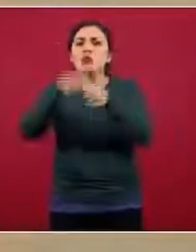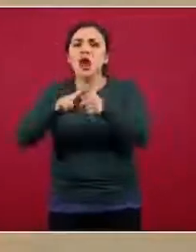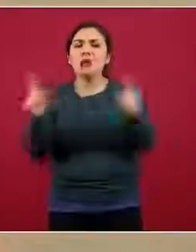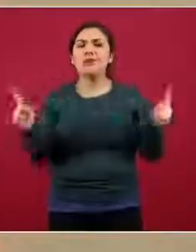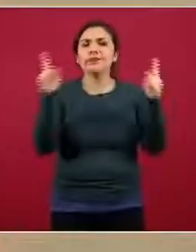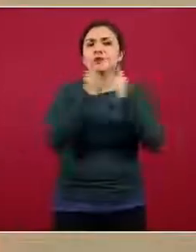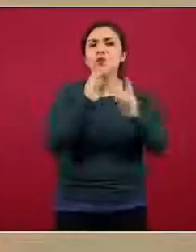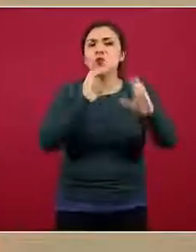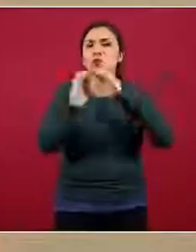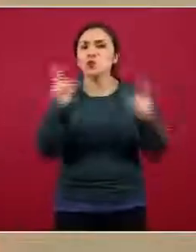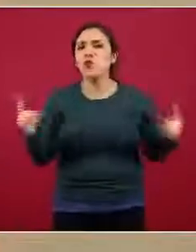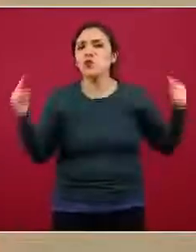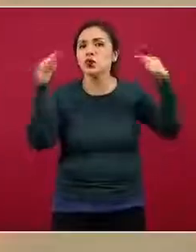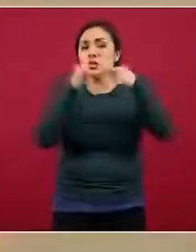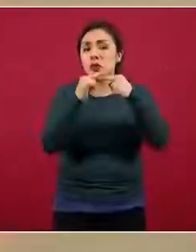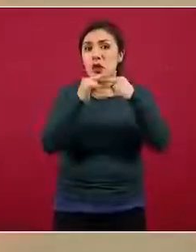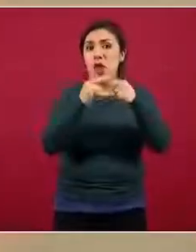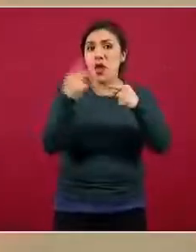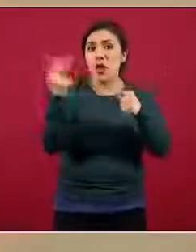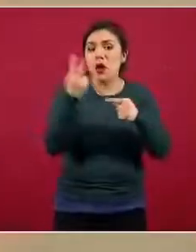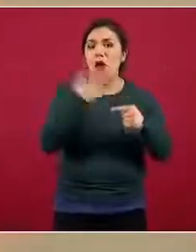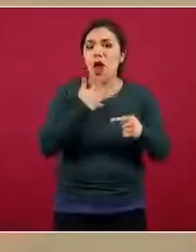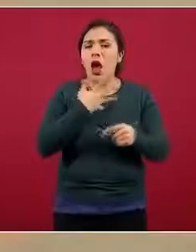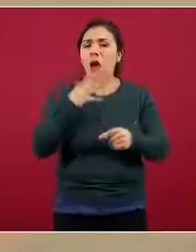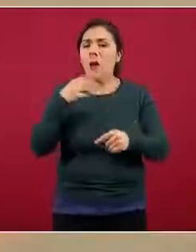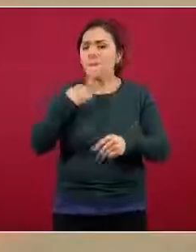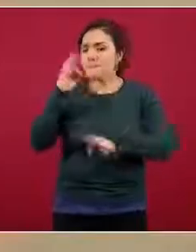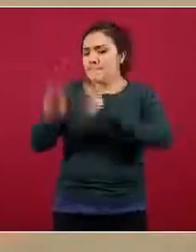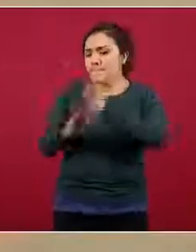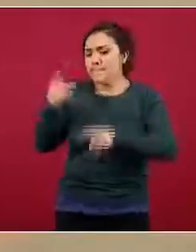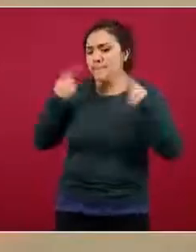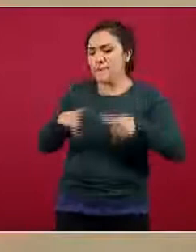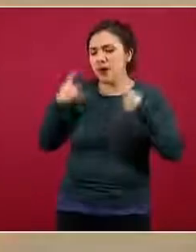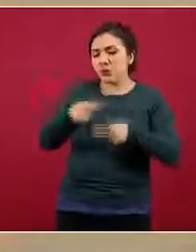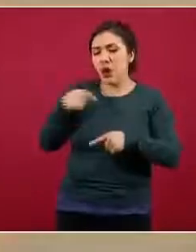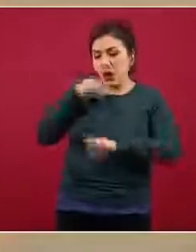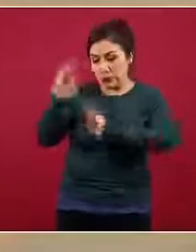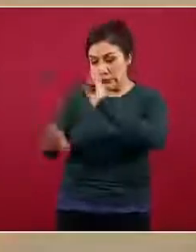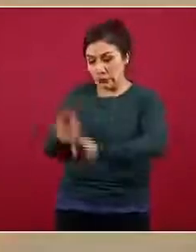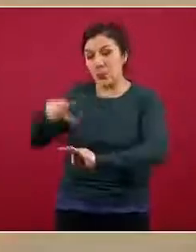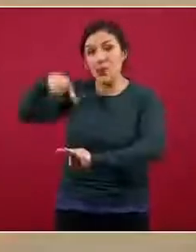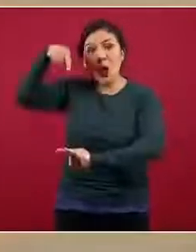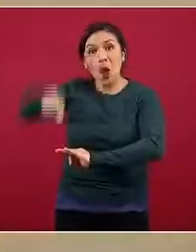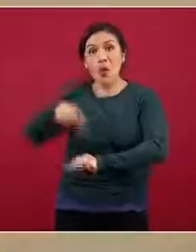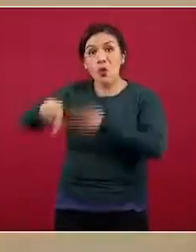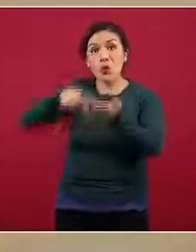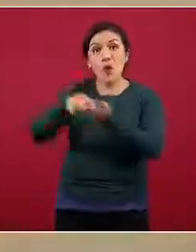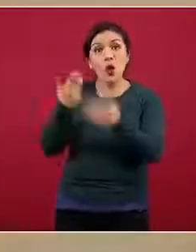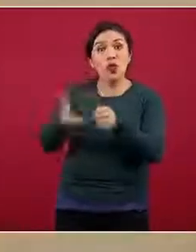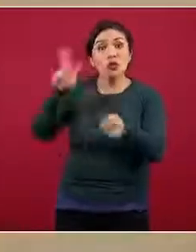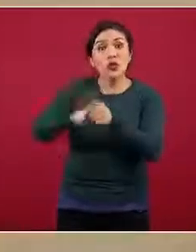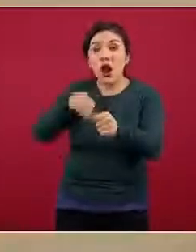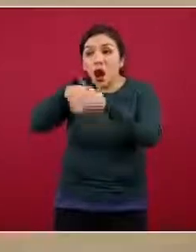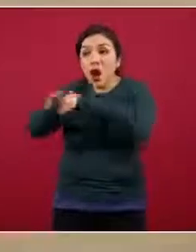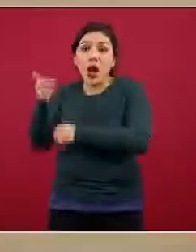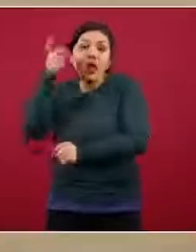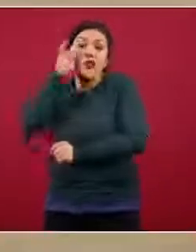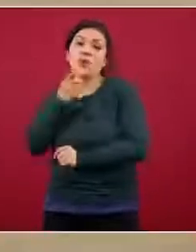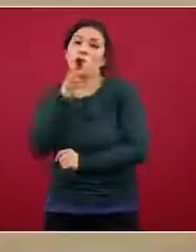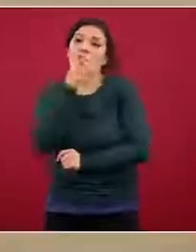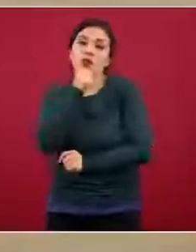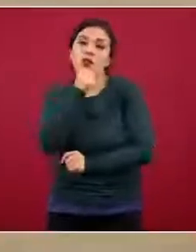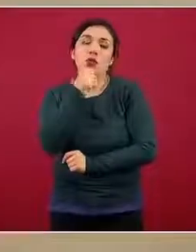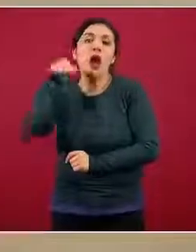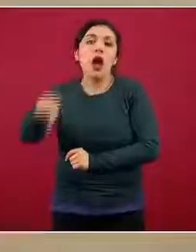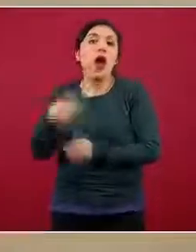entre unidades hospitalarias que estabilizan pacientes, pero que no tienen espacio. son pacientes que están en urgencias, que están